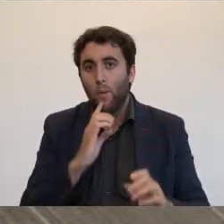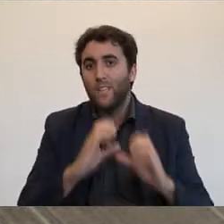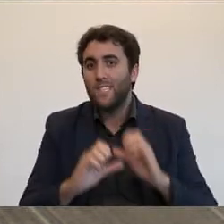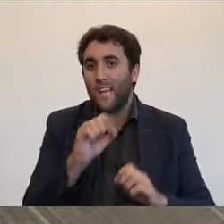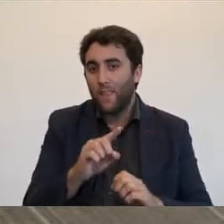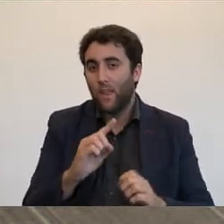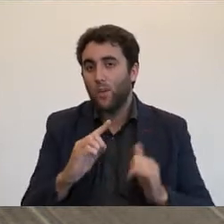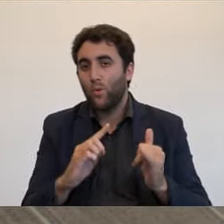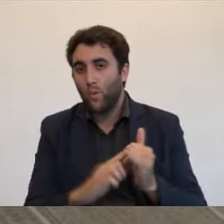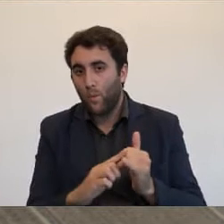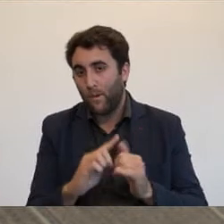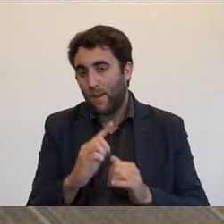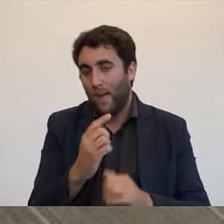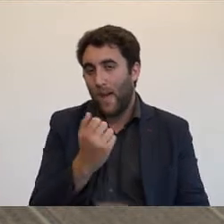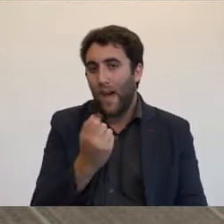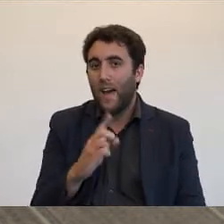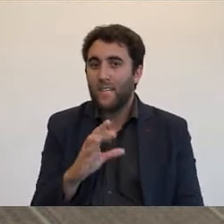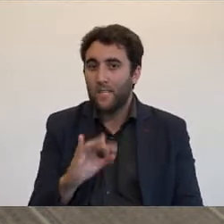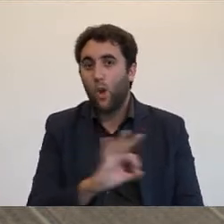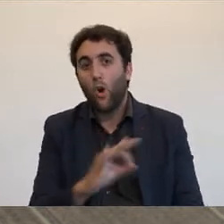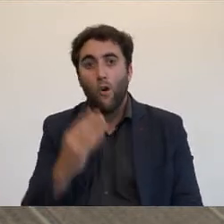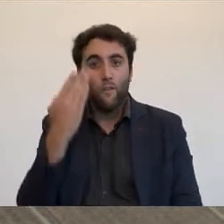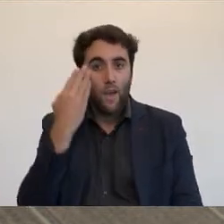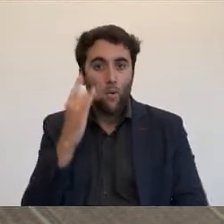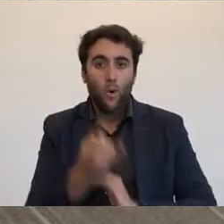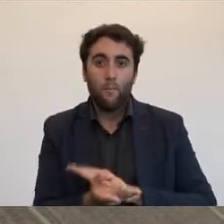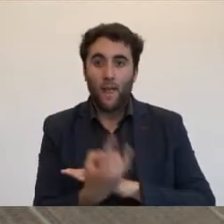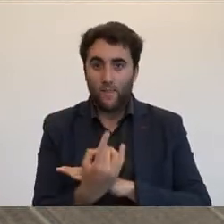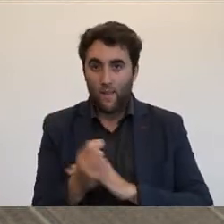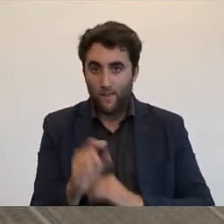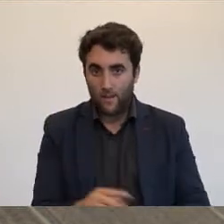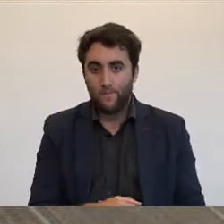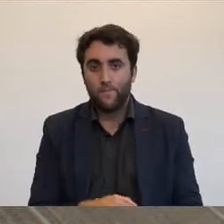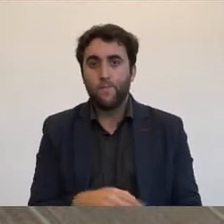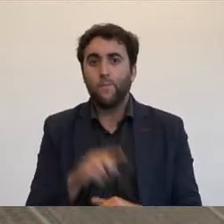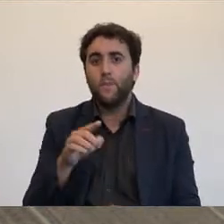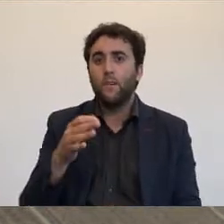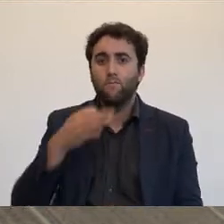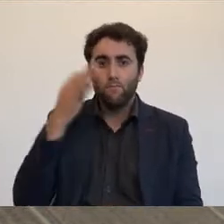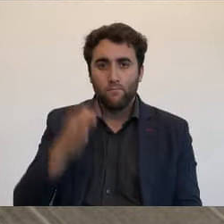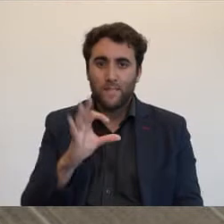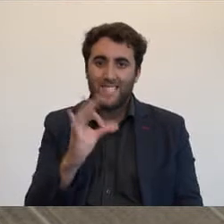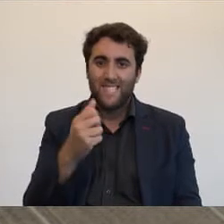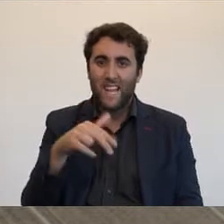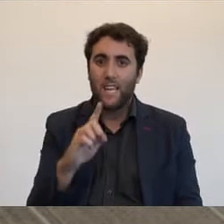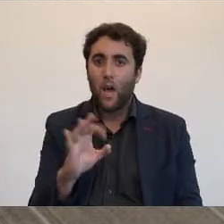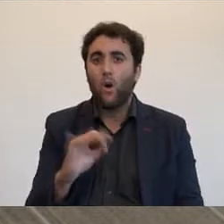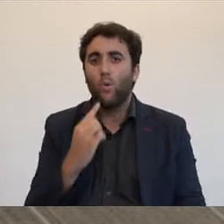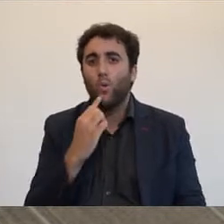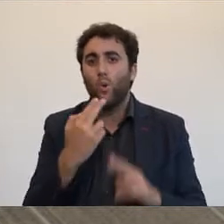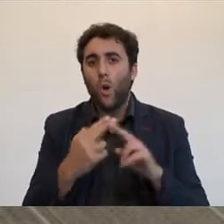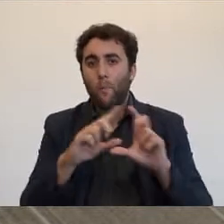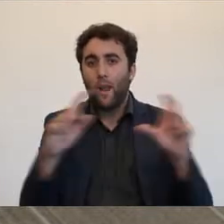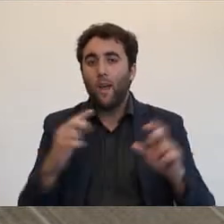de YouTube de AGESIC y Facebook de Plan Ceibal. La conferencia de Santiago Tejedor se llama El viaje